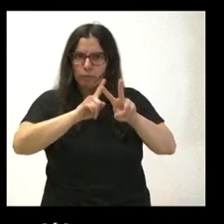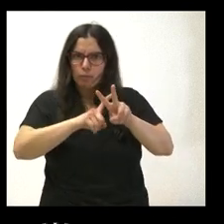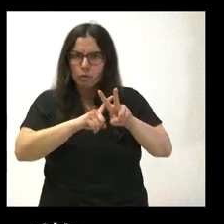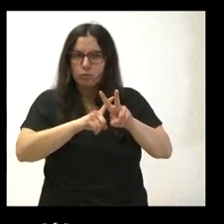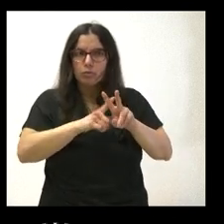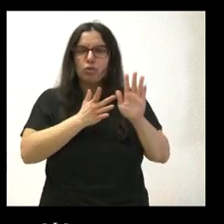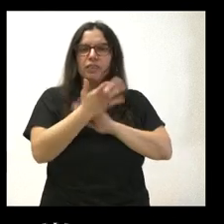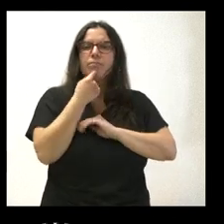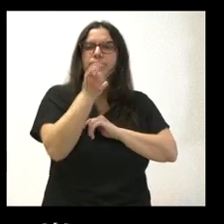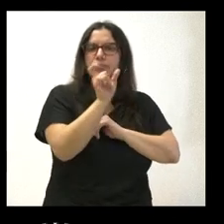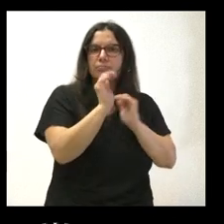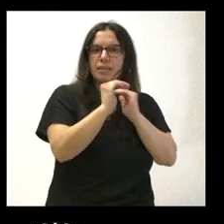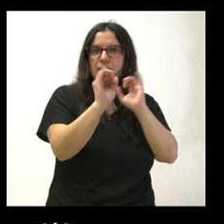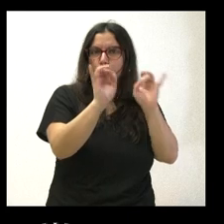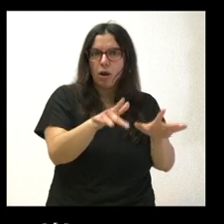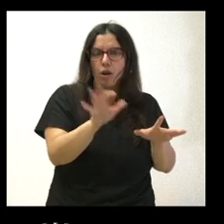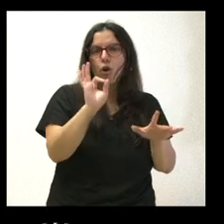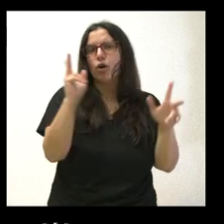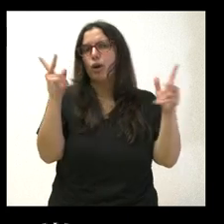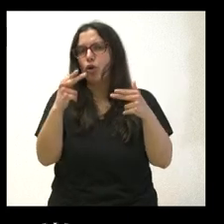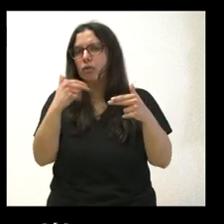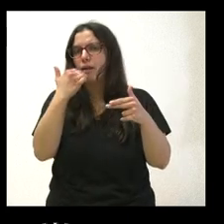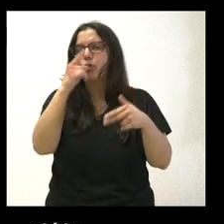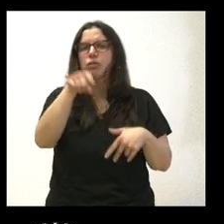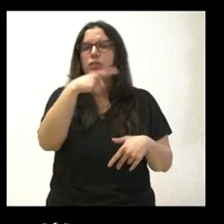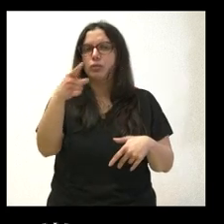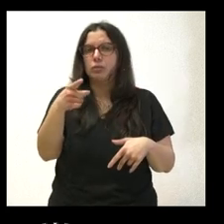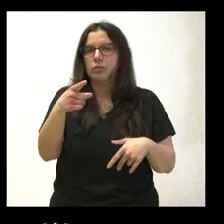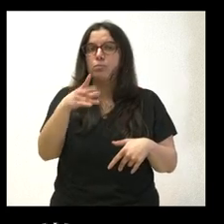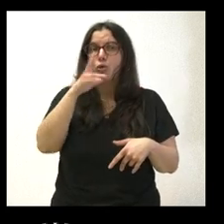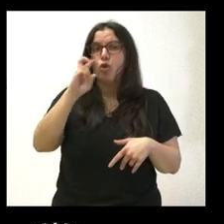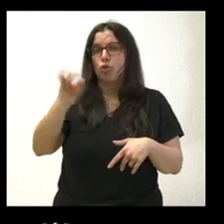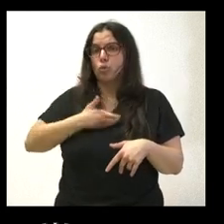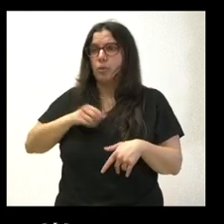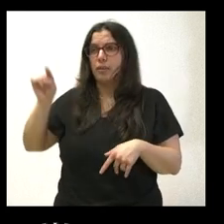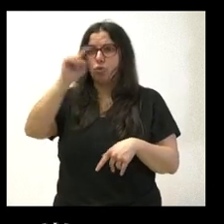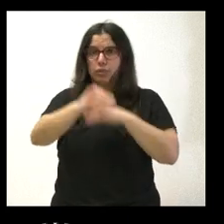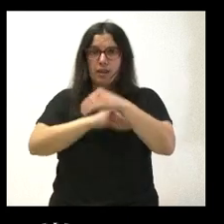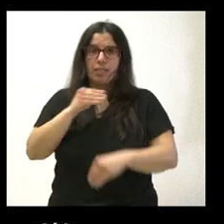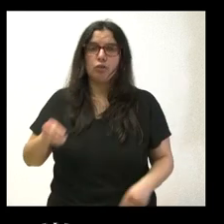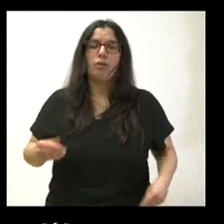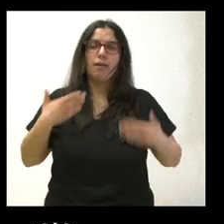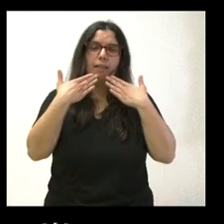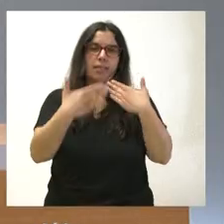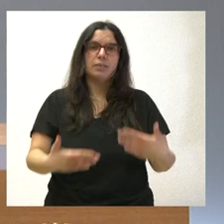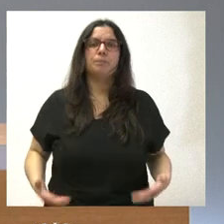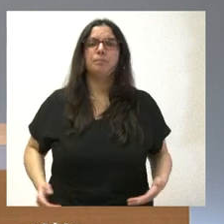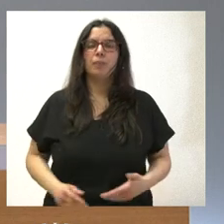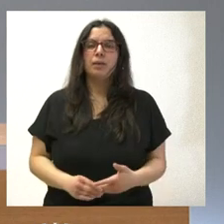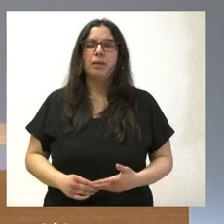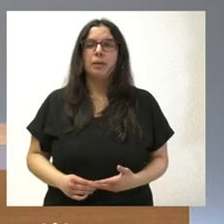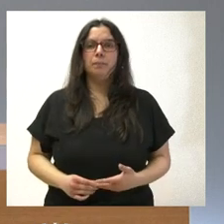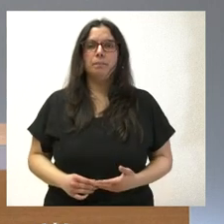están o si se va a aplicar algún recorte en la línea de lo que en algunos gobiernos municipales se ha adoptado gracias